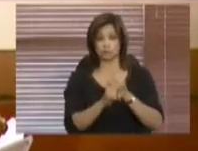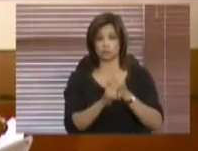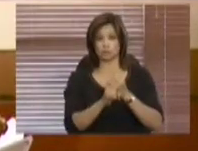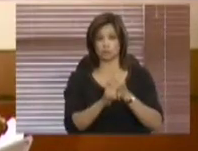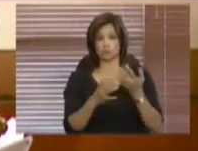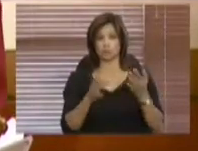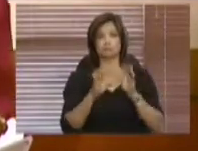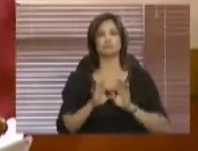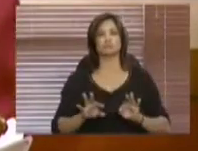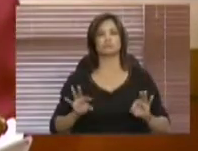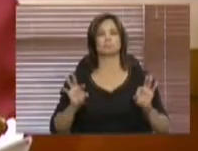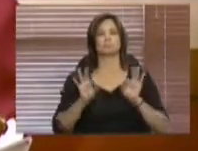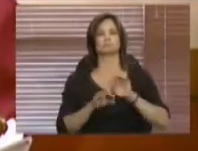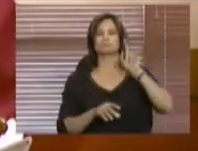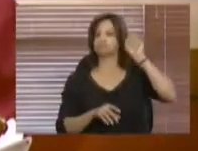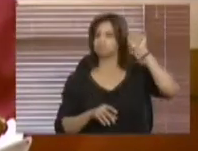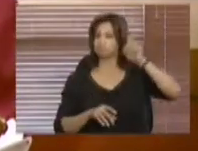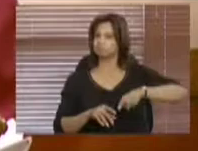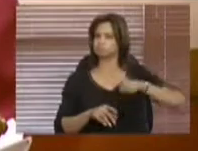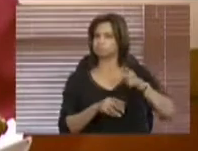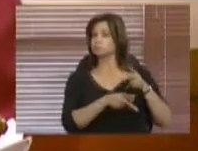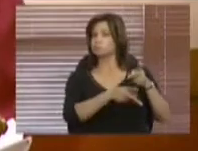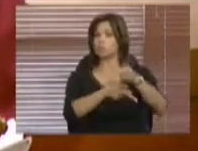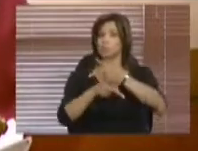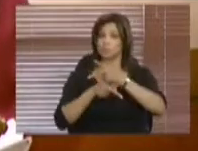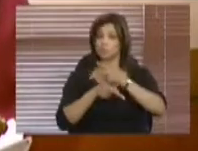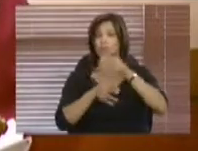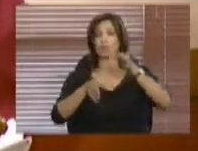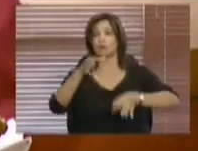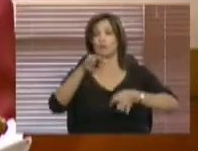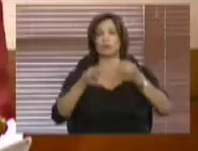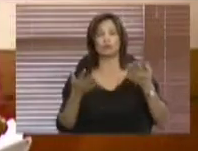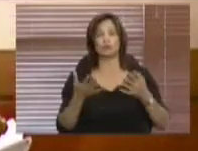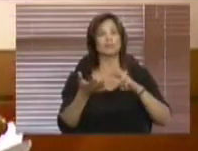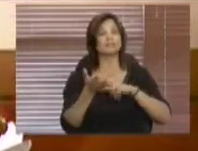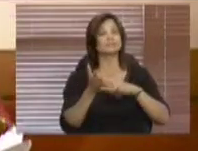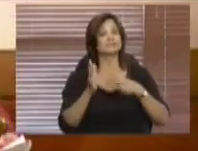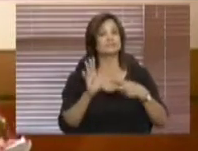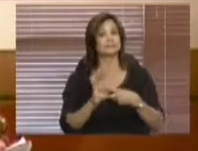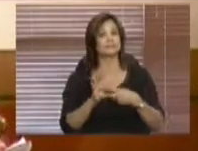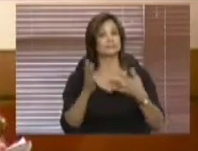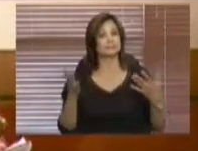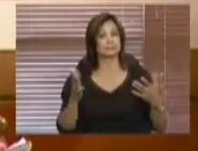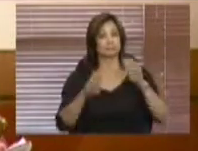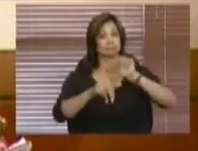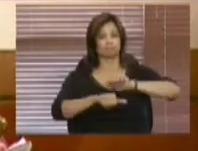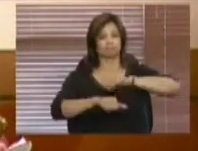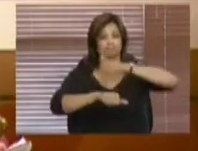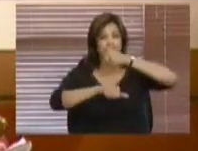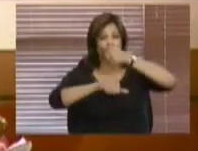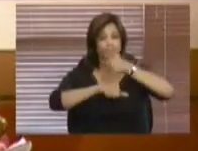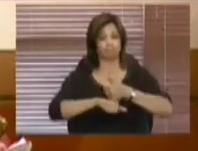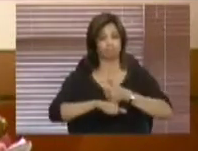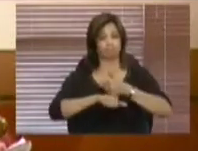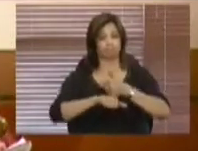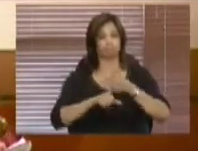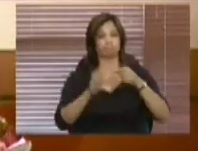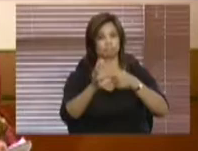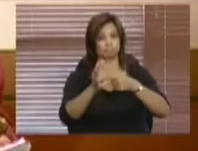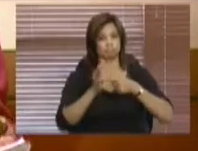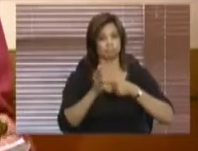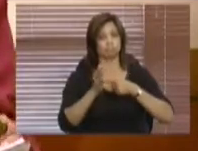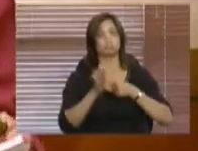es un imperativo del principio de la seguridad jurídica y constituye una concreción específica de la exigencia